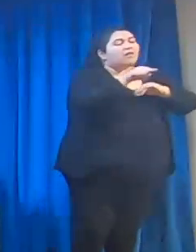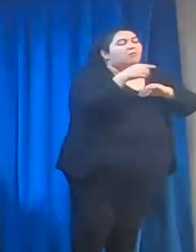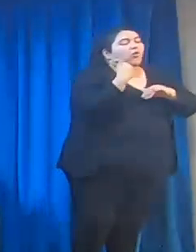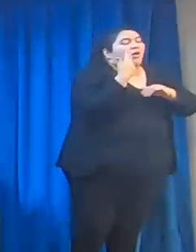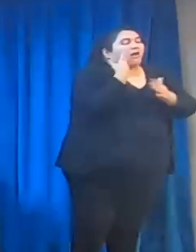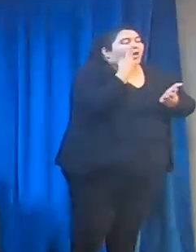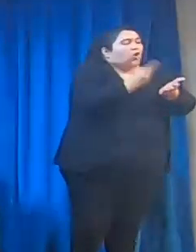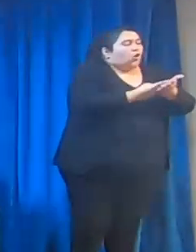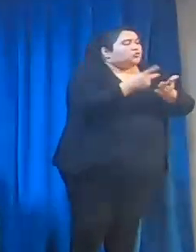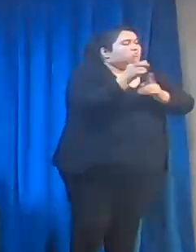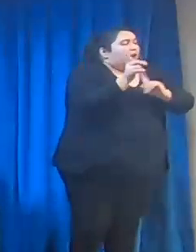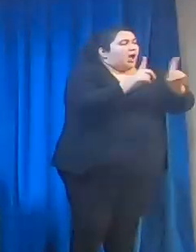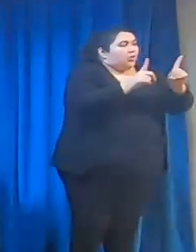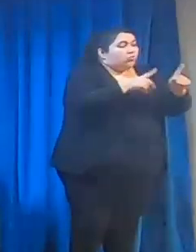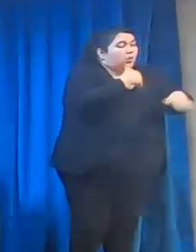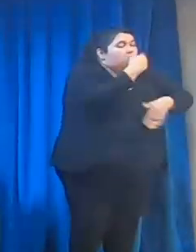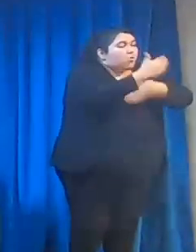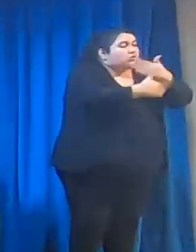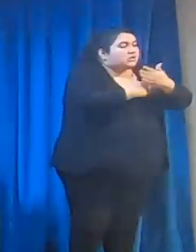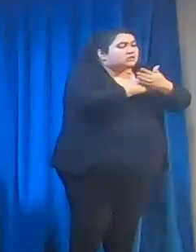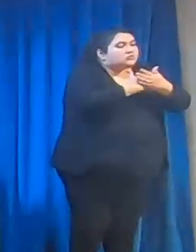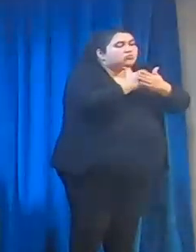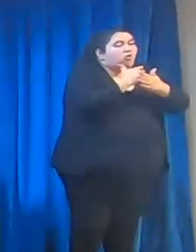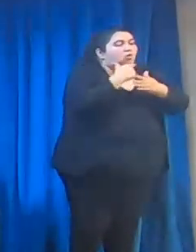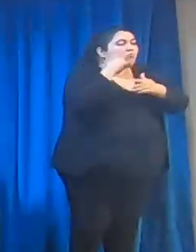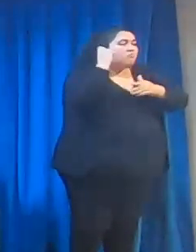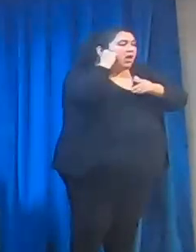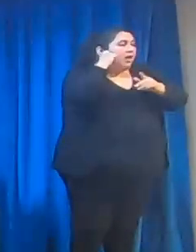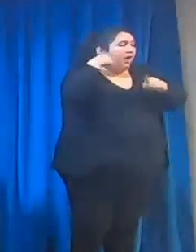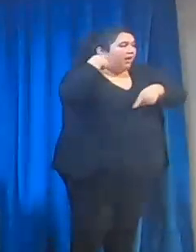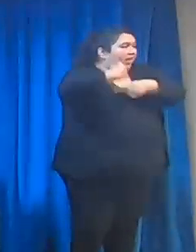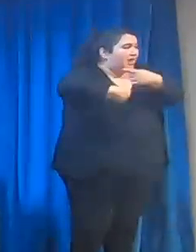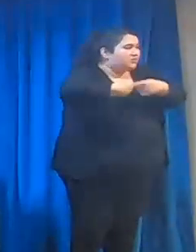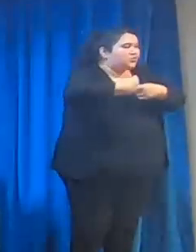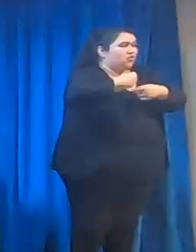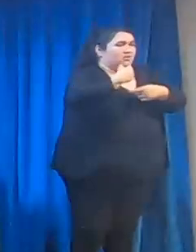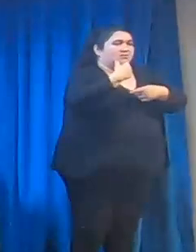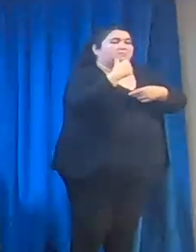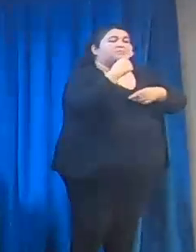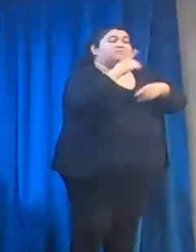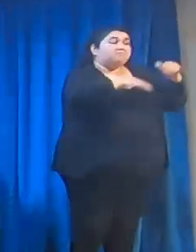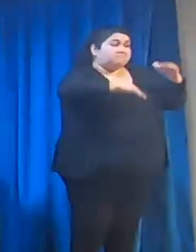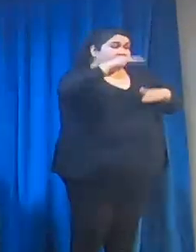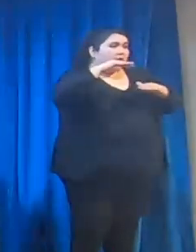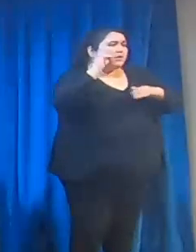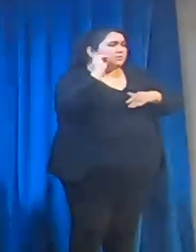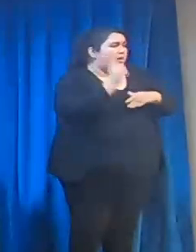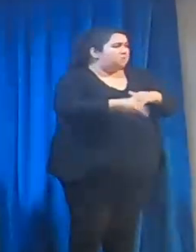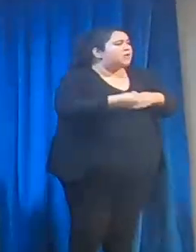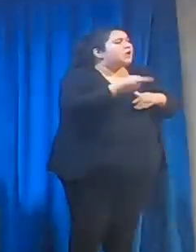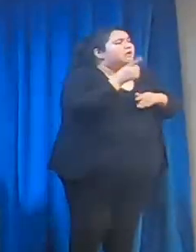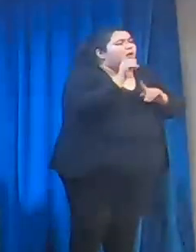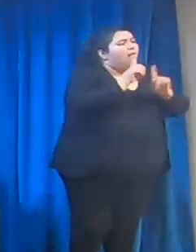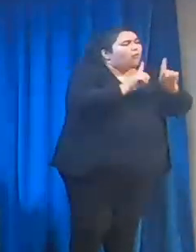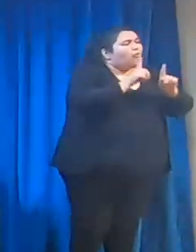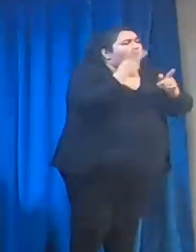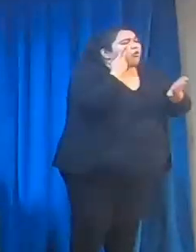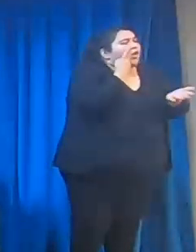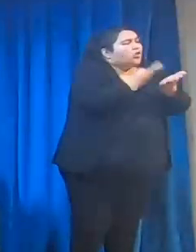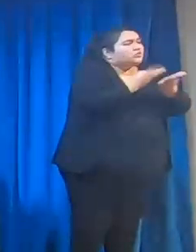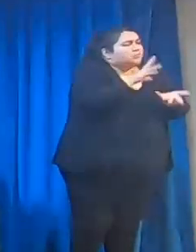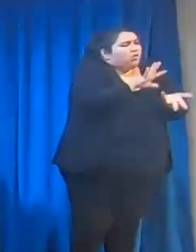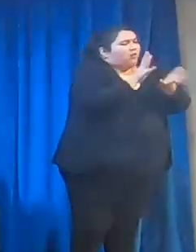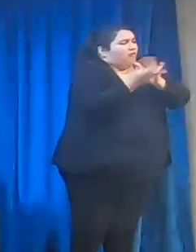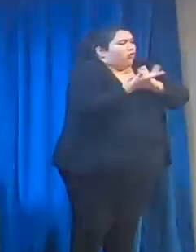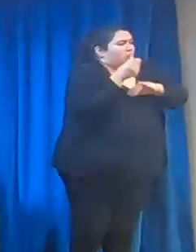reconocimiento en los procesos de transmisión entre generaciones y particularmente las formas de expresión de reconocimiento que se configuran